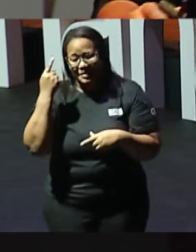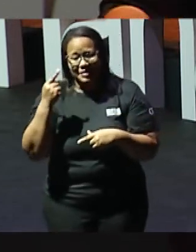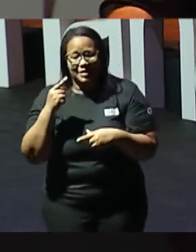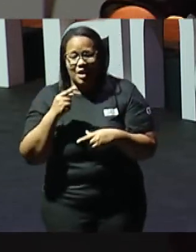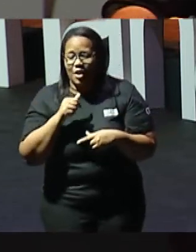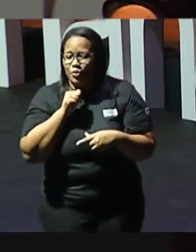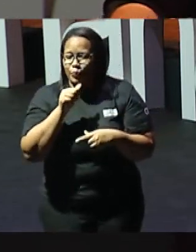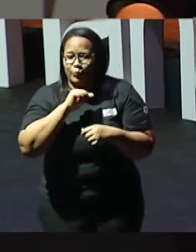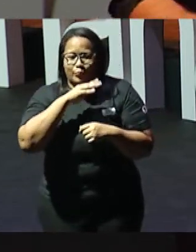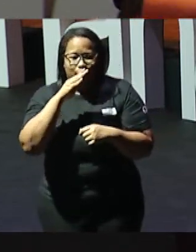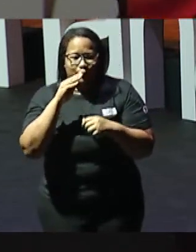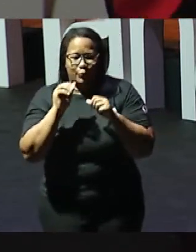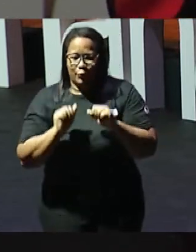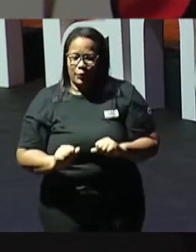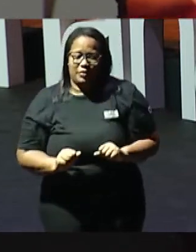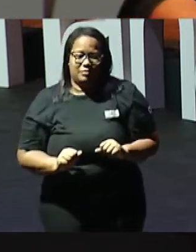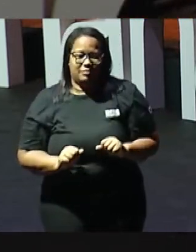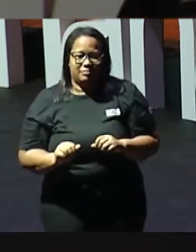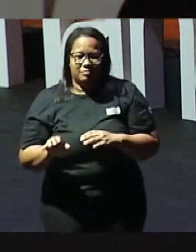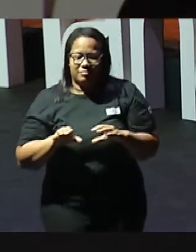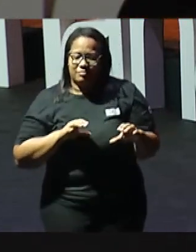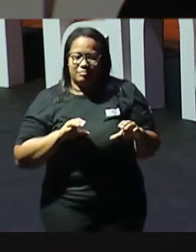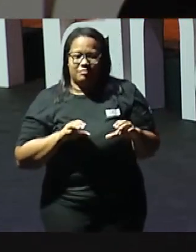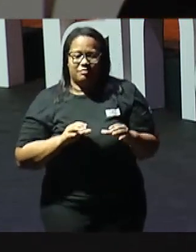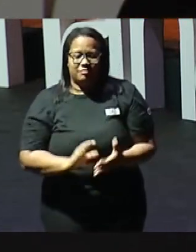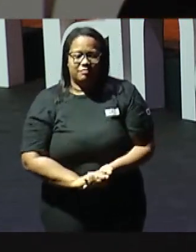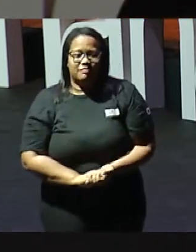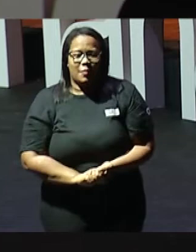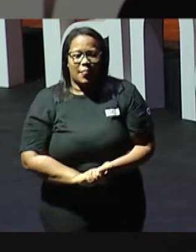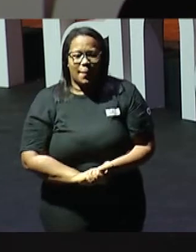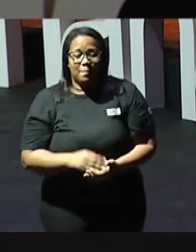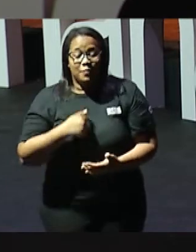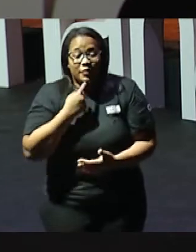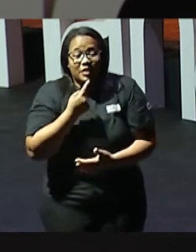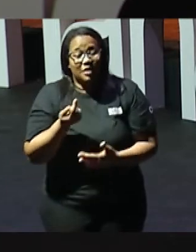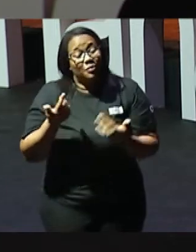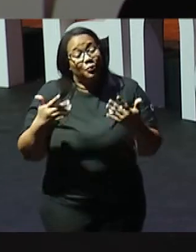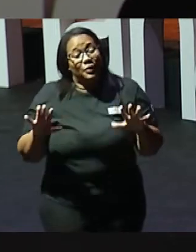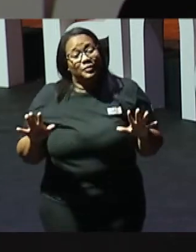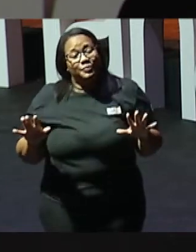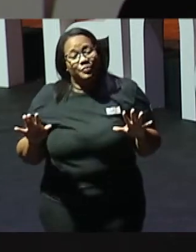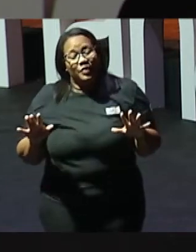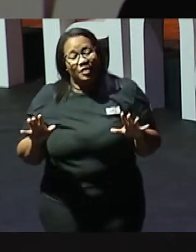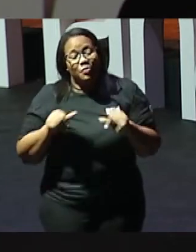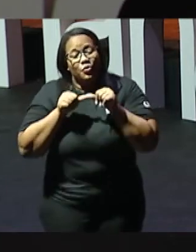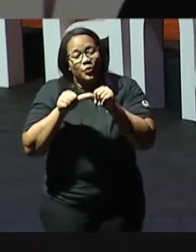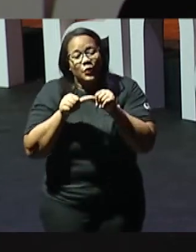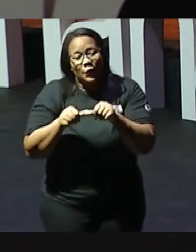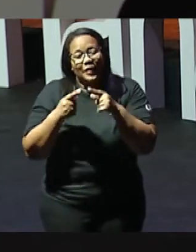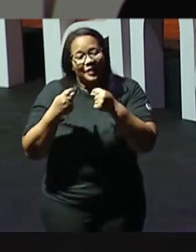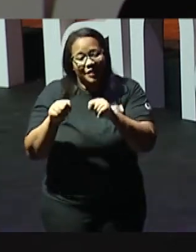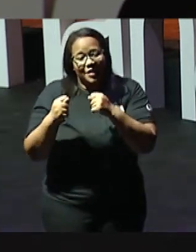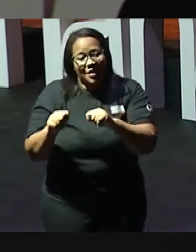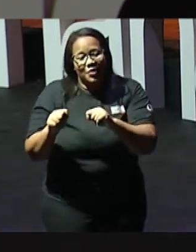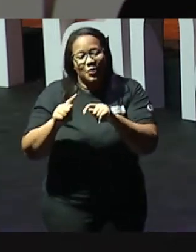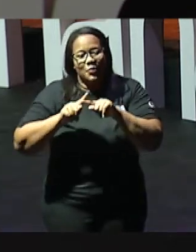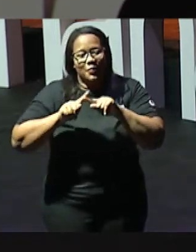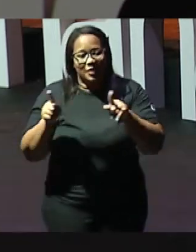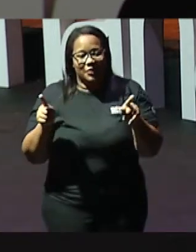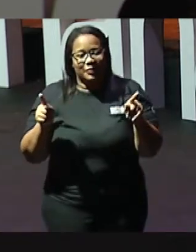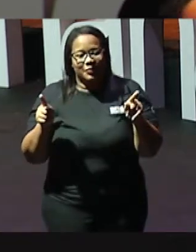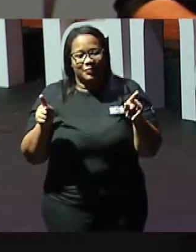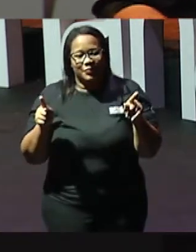no se puede hacer yo digo bueno nada vamos a ir intentando pero llega